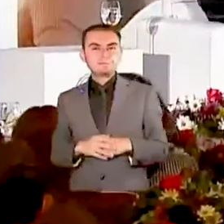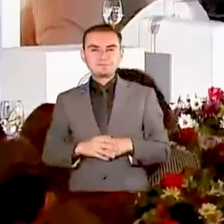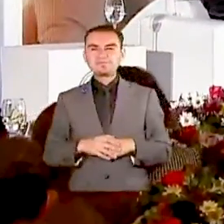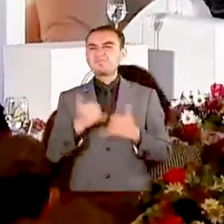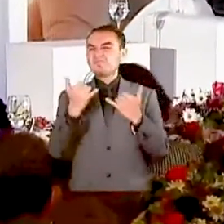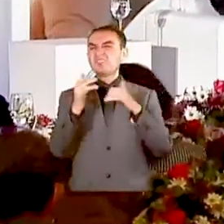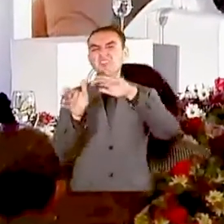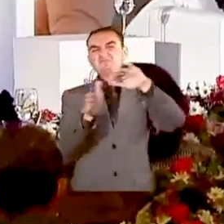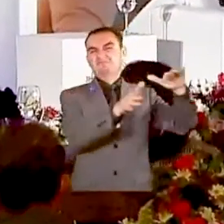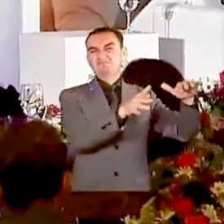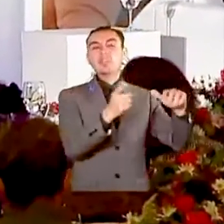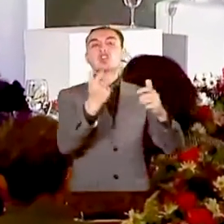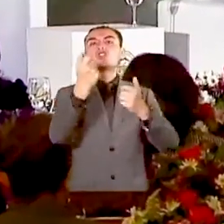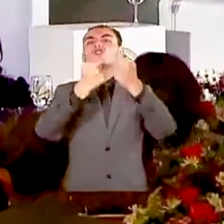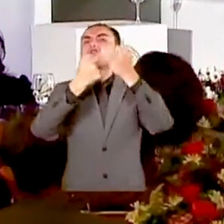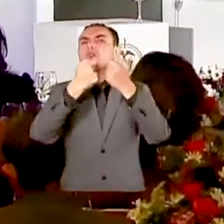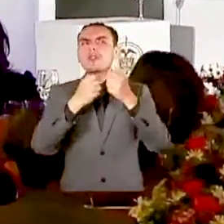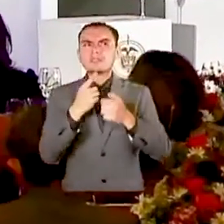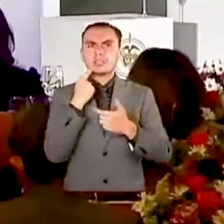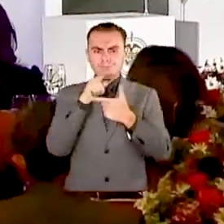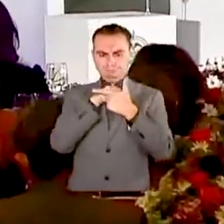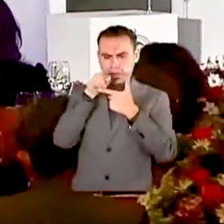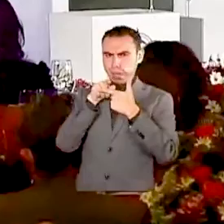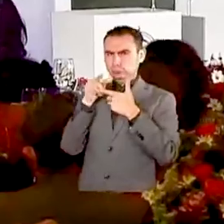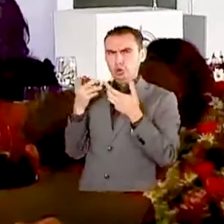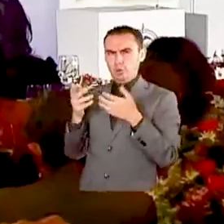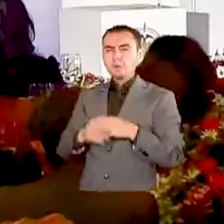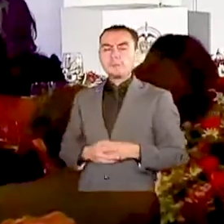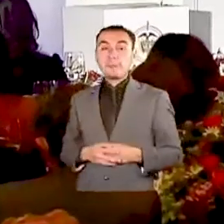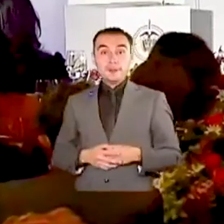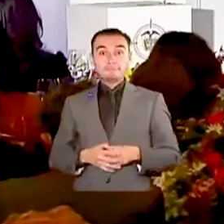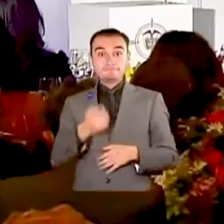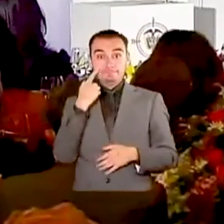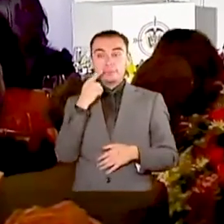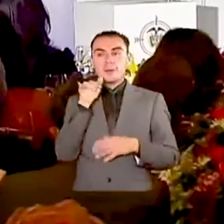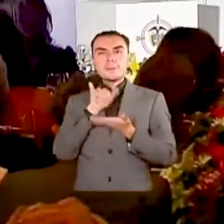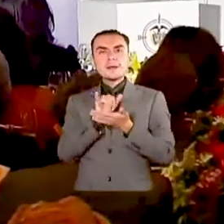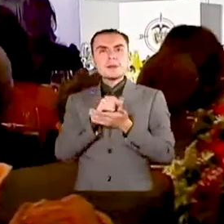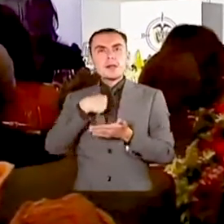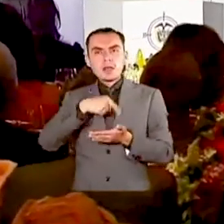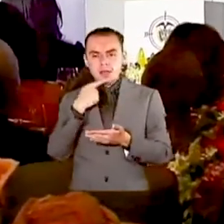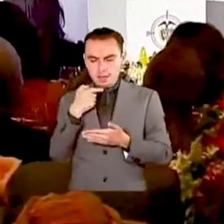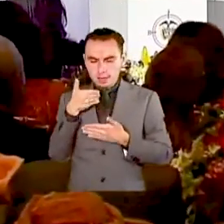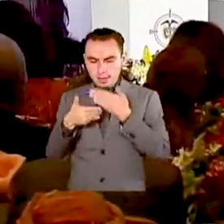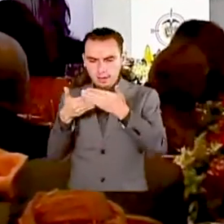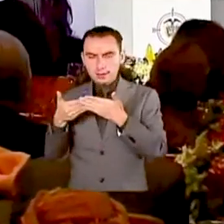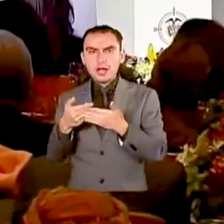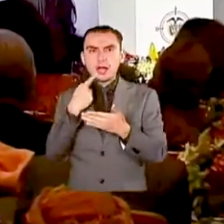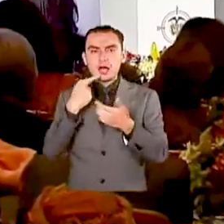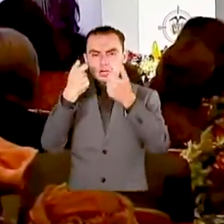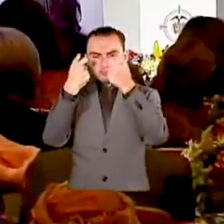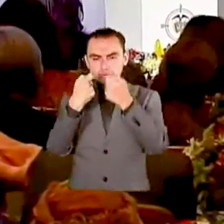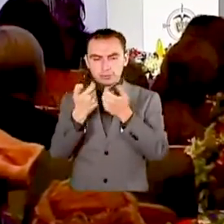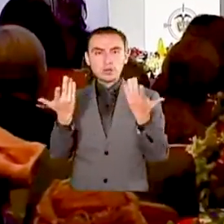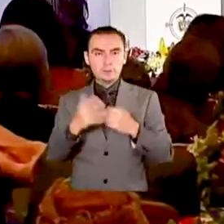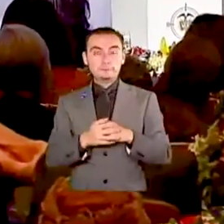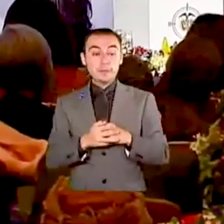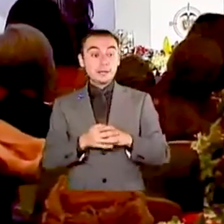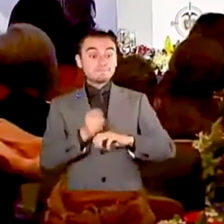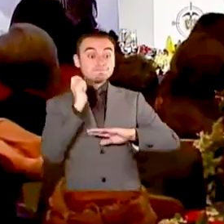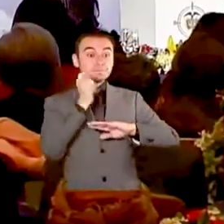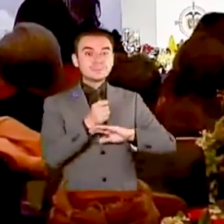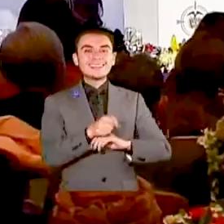cifras. Entonces, a través de esa coordinación de intervención penal, se asignaron 139